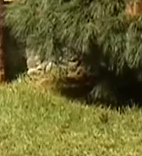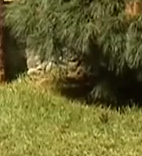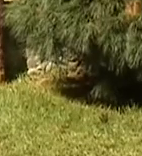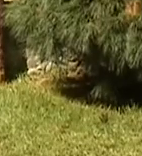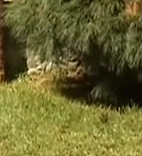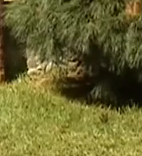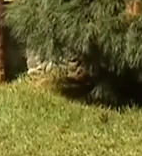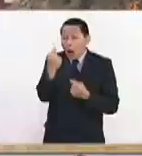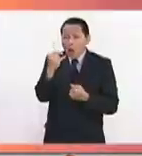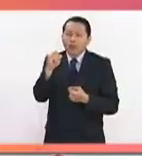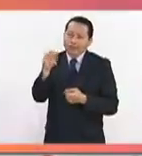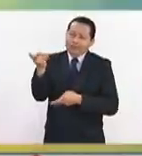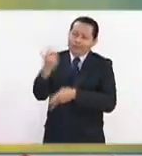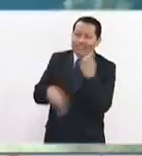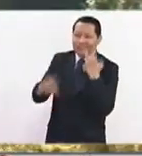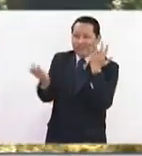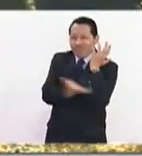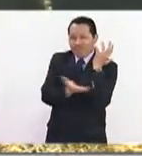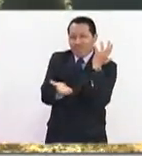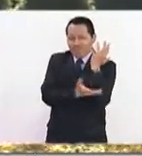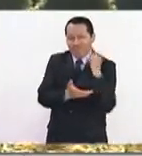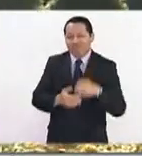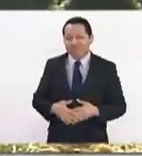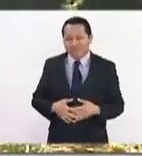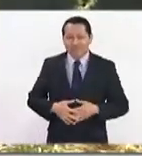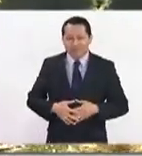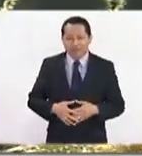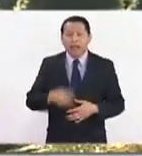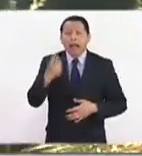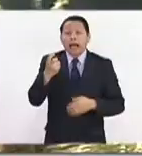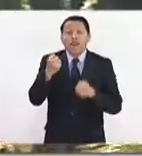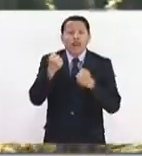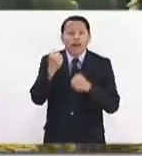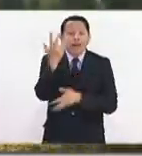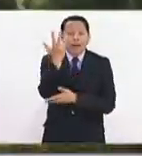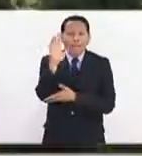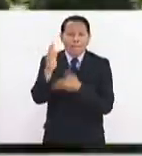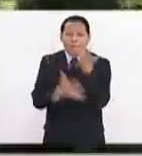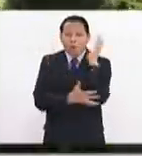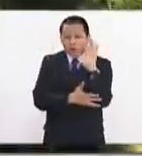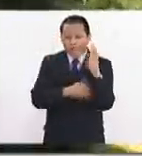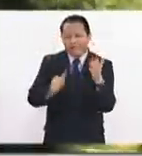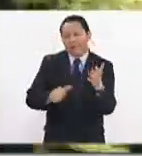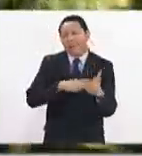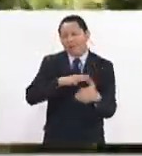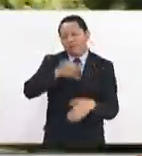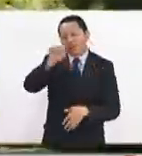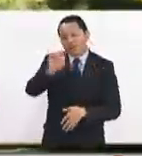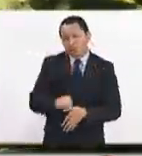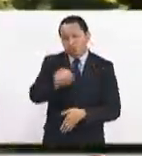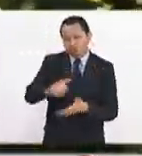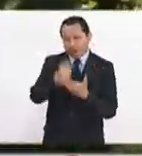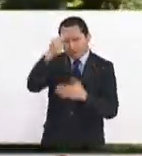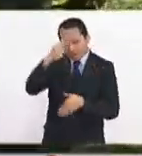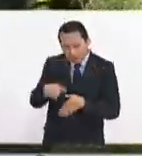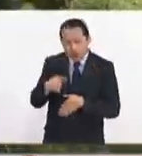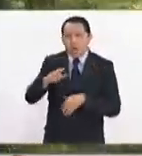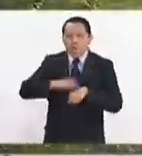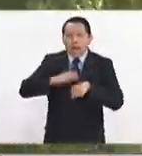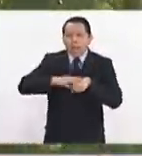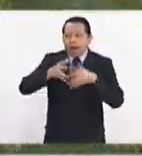su árbol aquí, a eso viene. Este gran pulmón de bosque que tiene al sur la Ciudad de México ha sabido crecer